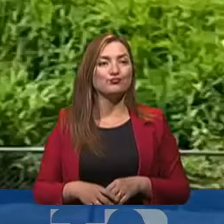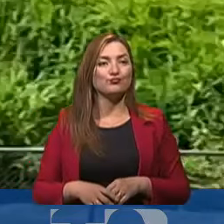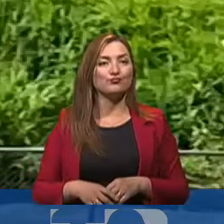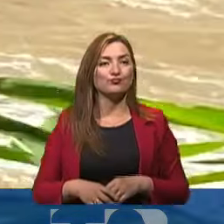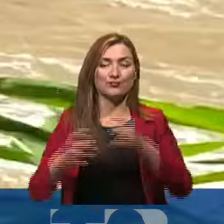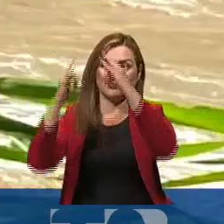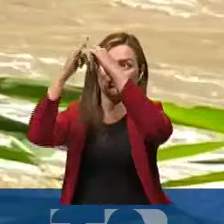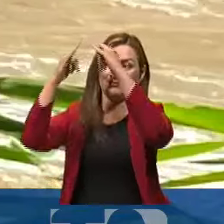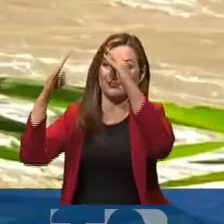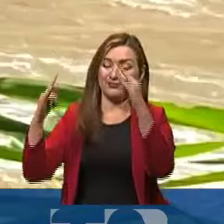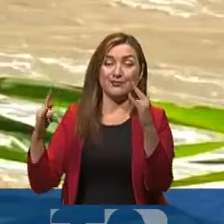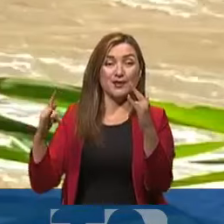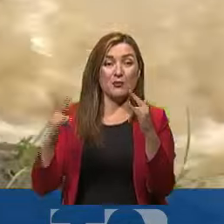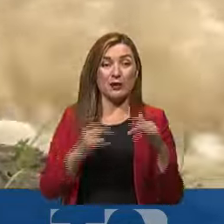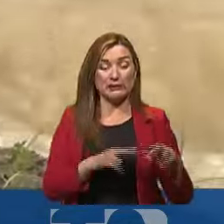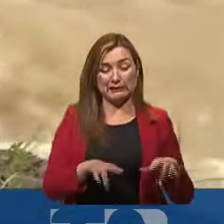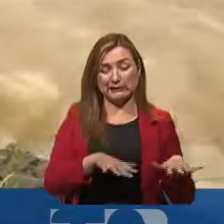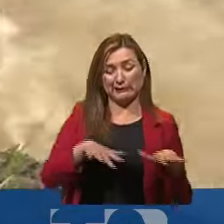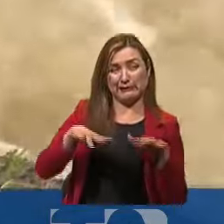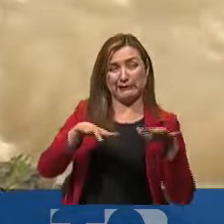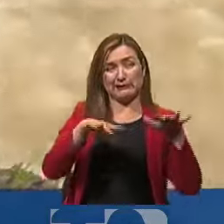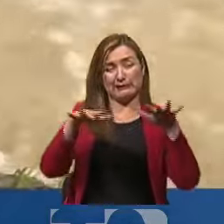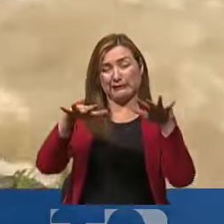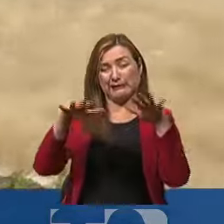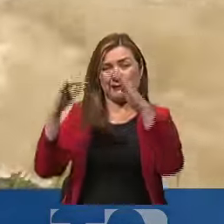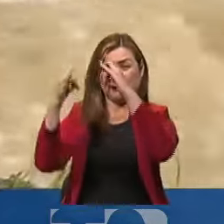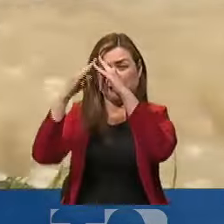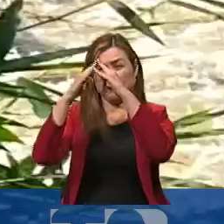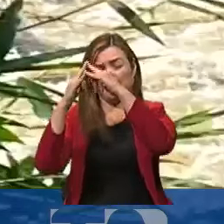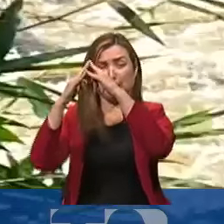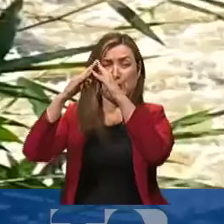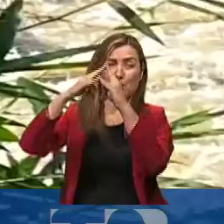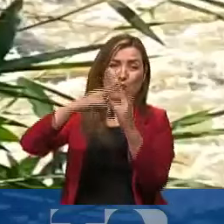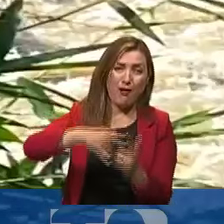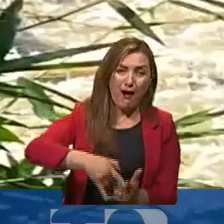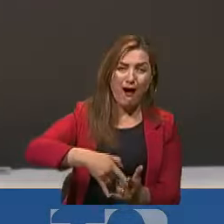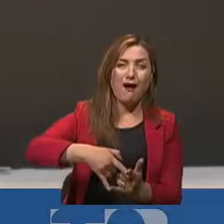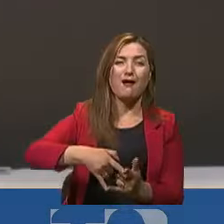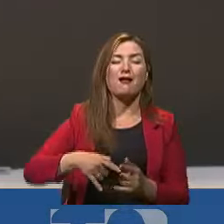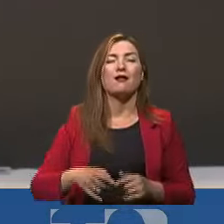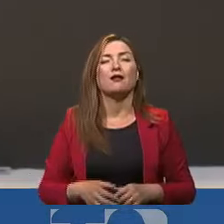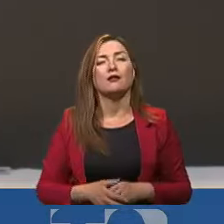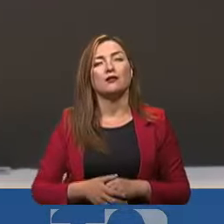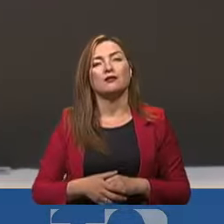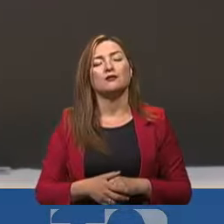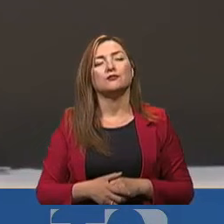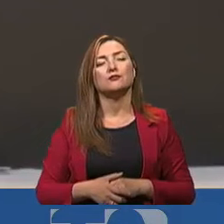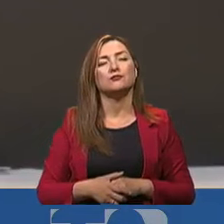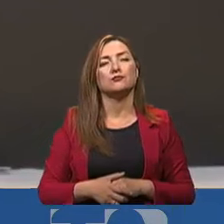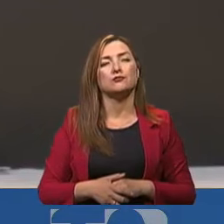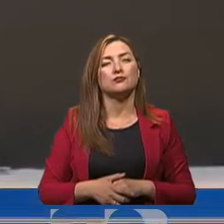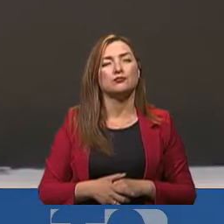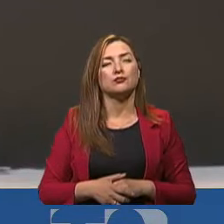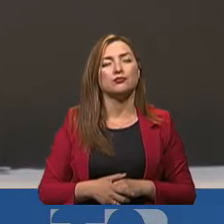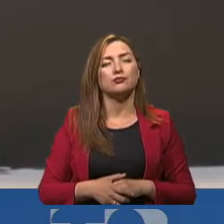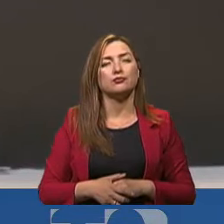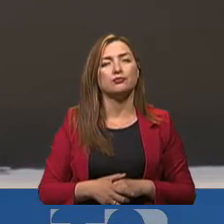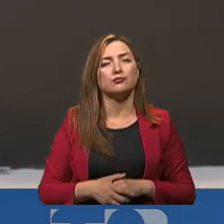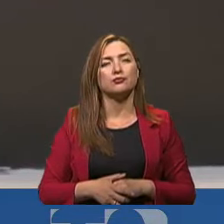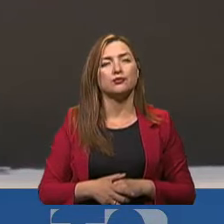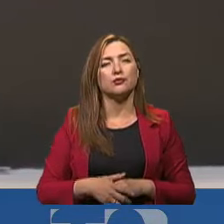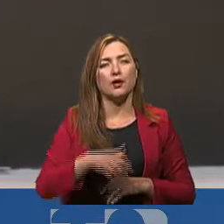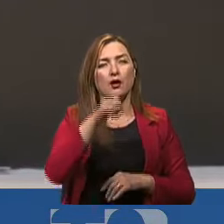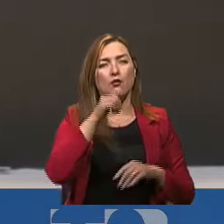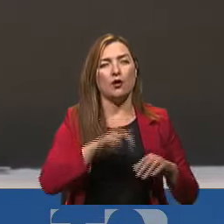torres que estaba en peligro por el desbordamiento del río Calope colapsó este día lunes. La posesión del agua había subido el día de hoy